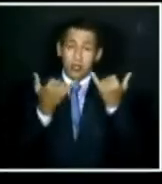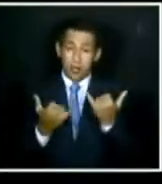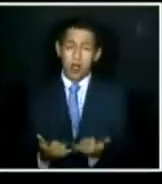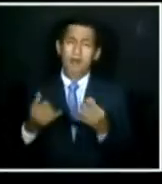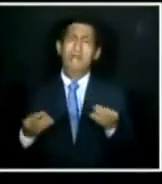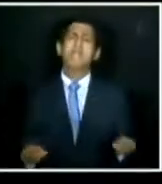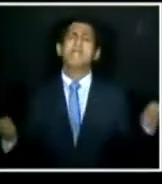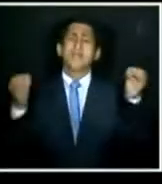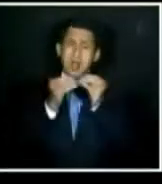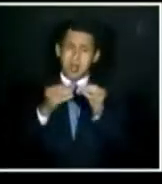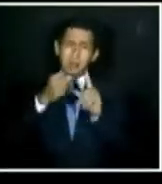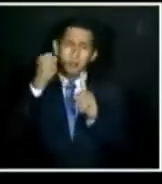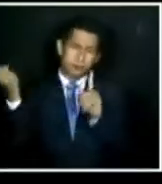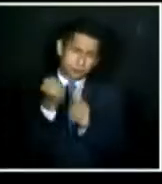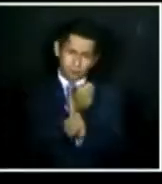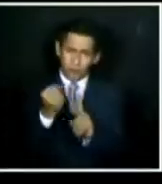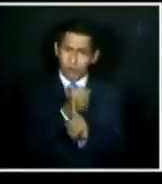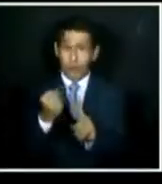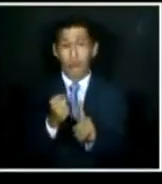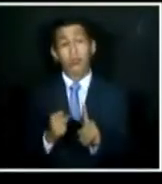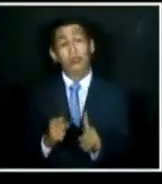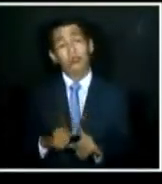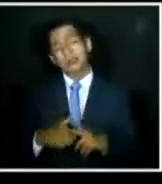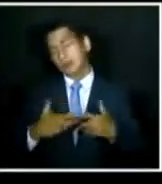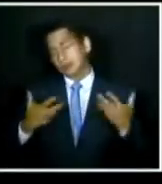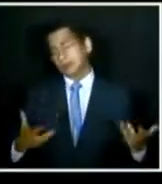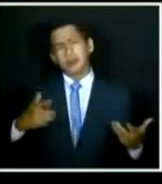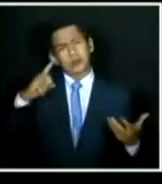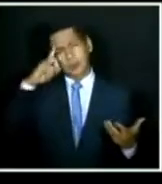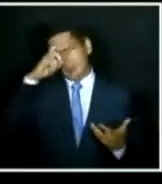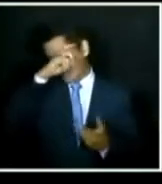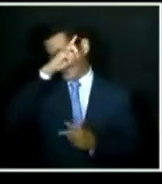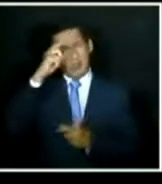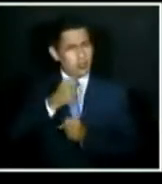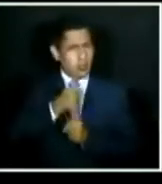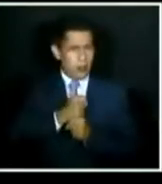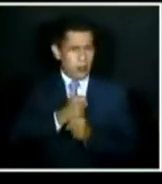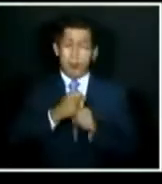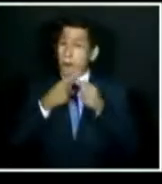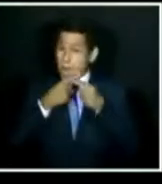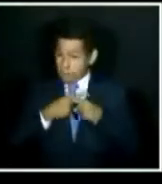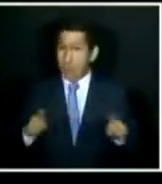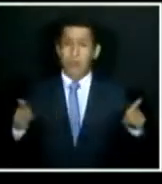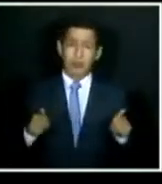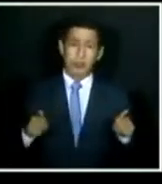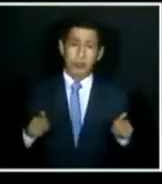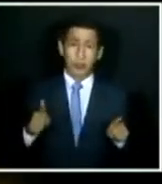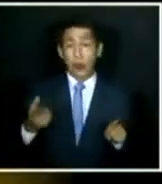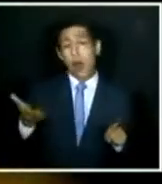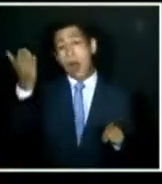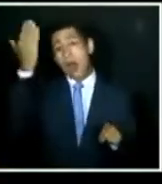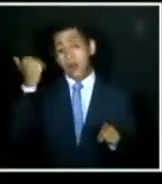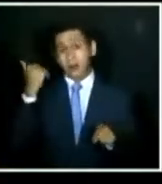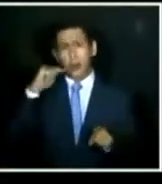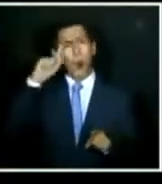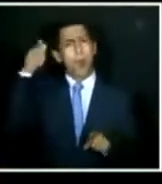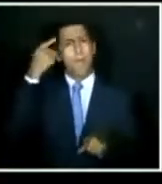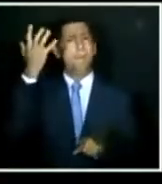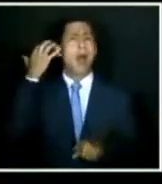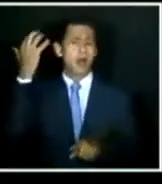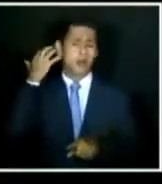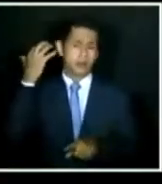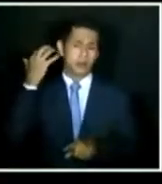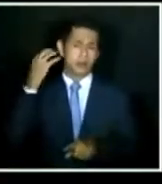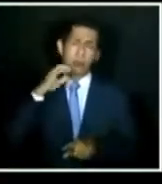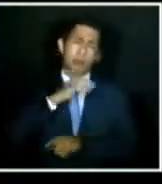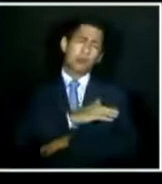crimen organizado es una tarea compleja y difícil que muchos quisieron eludir en el pasado.